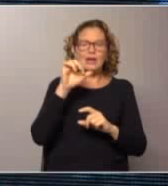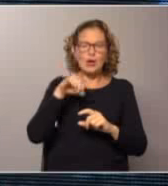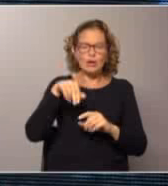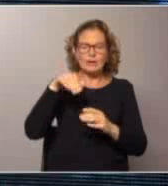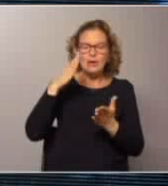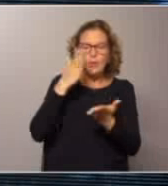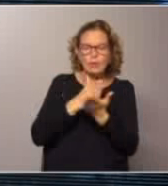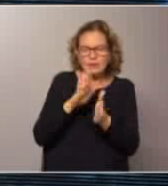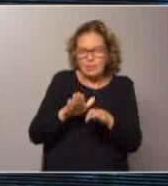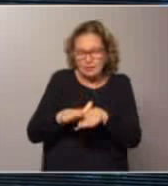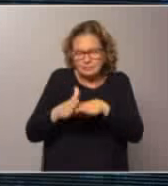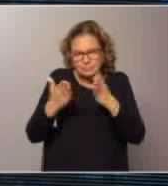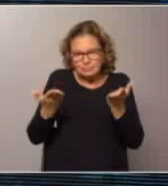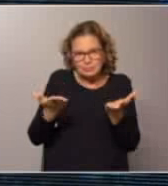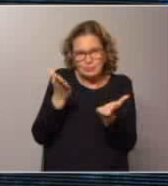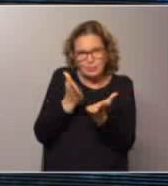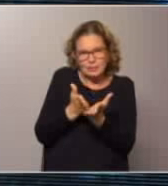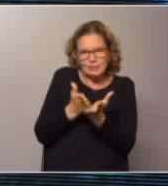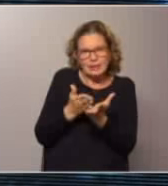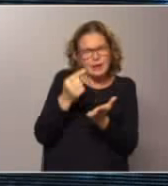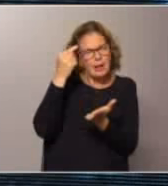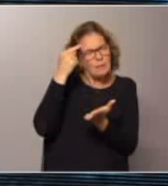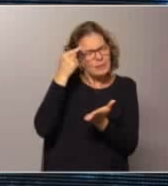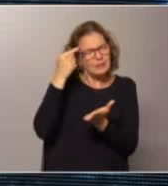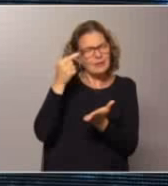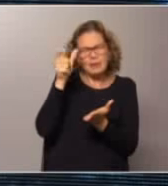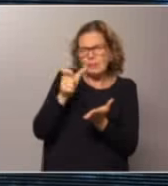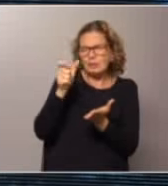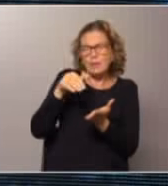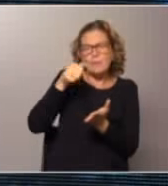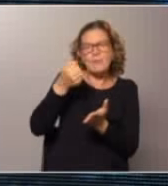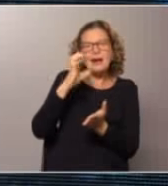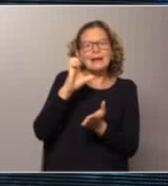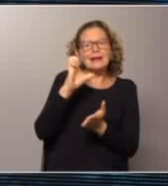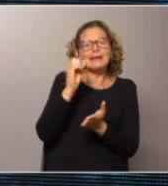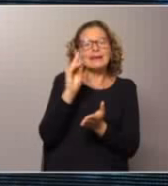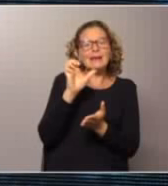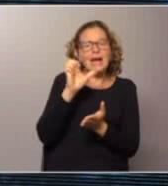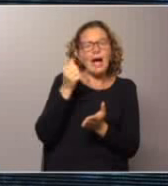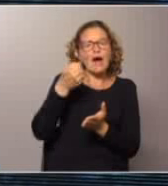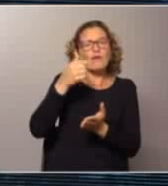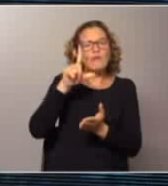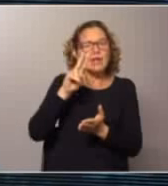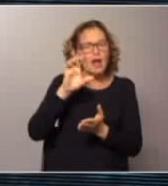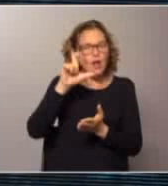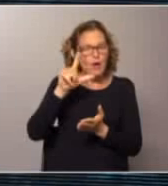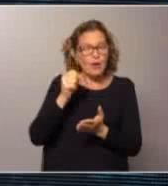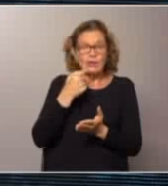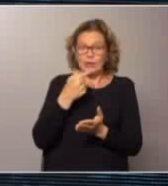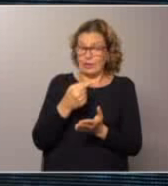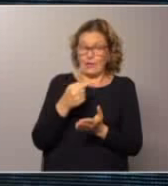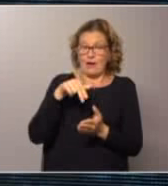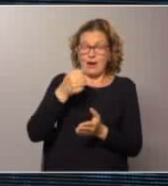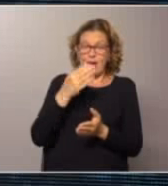página de un libro de maquiavelo por eso la gente cree que lo dijo maquiavelo en realidad lo dijo napoleón y lo escribió